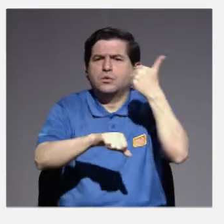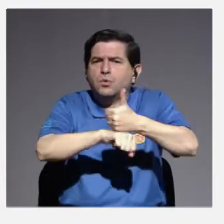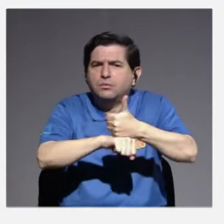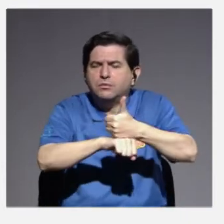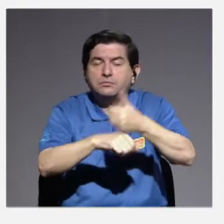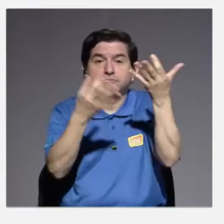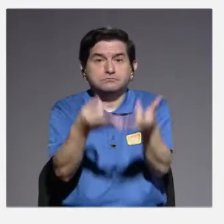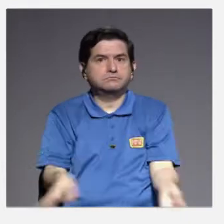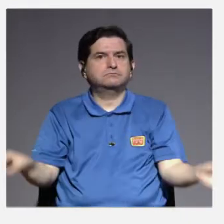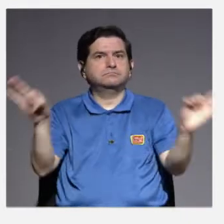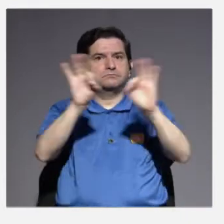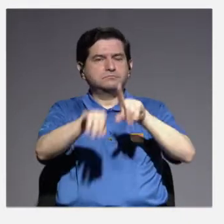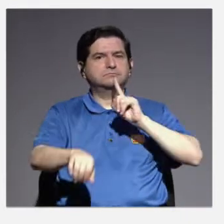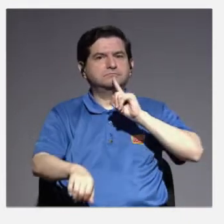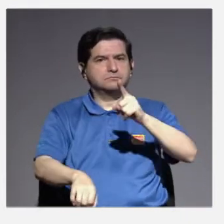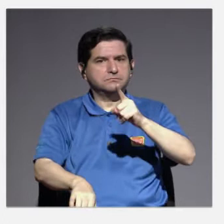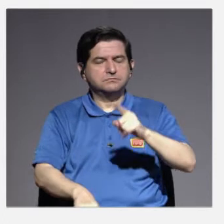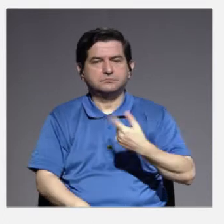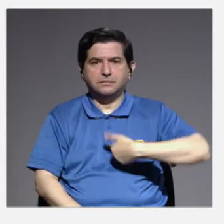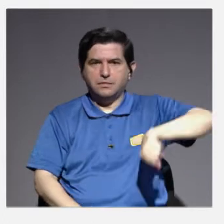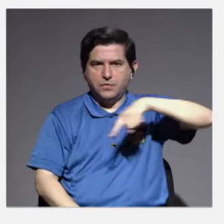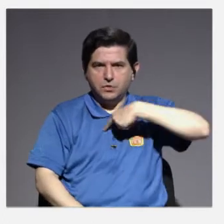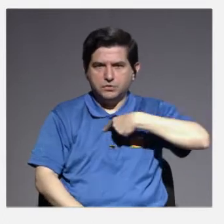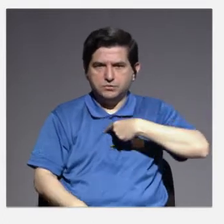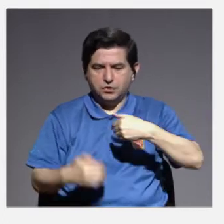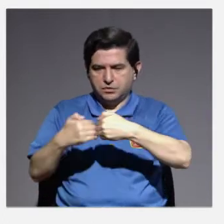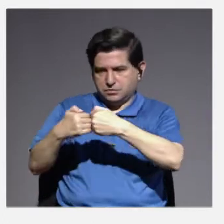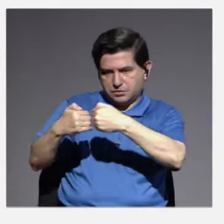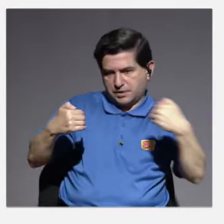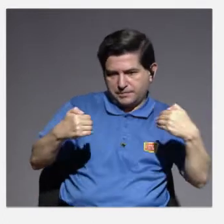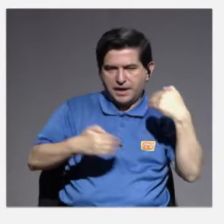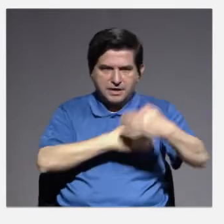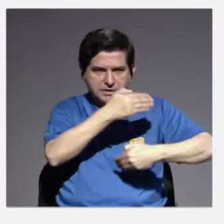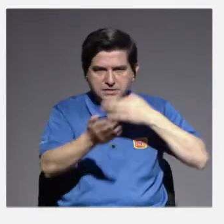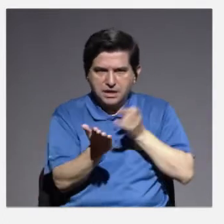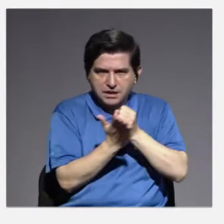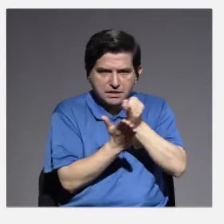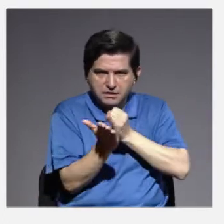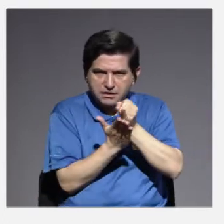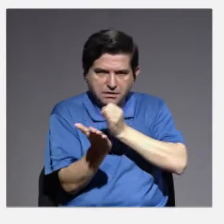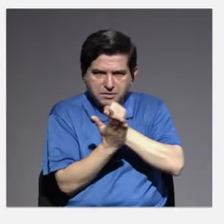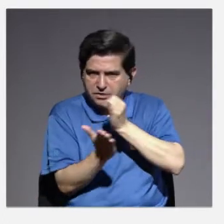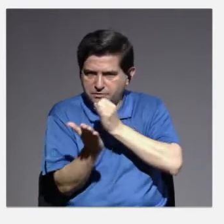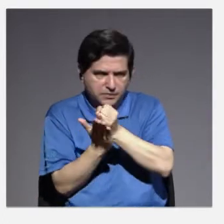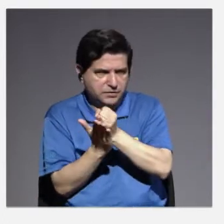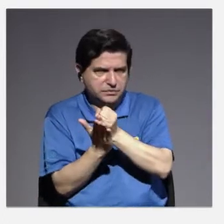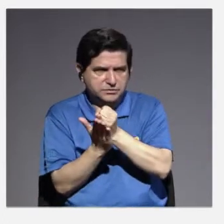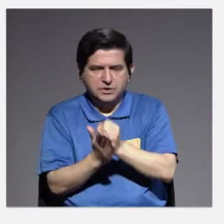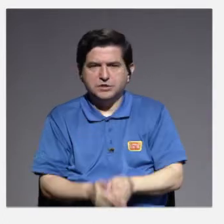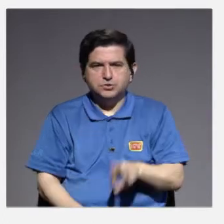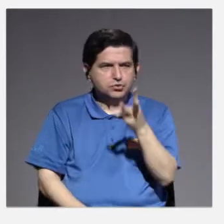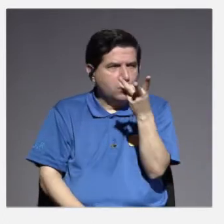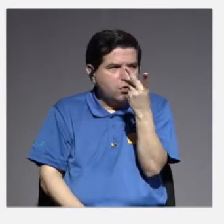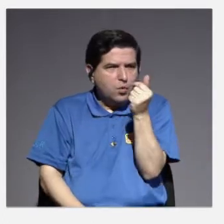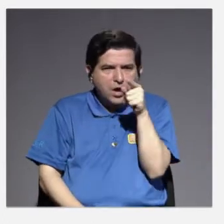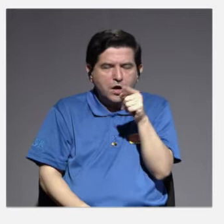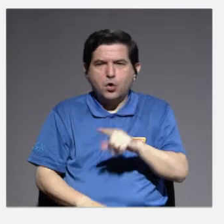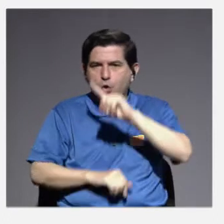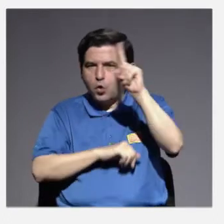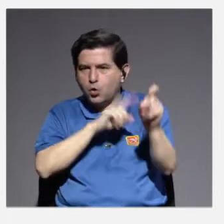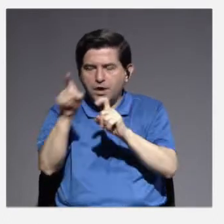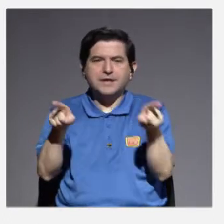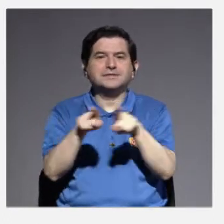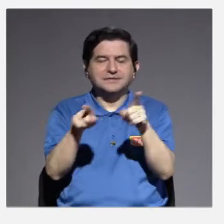básicamente es importante mencionar que nosotros, aparte del proceso de investigación cuantitativo con este censo,